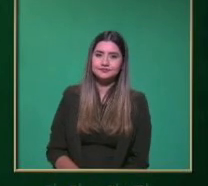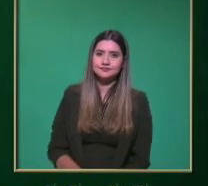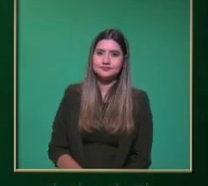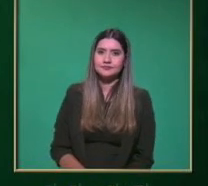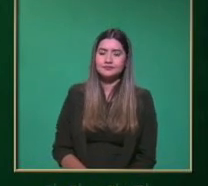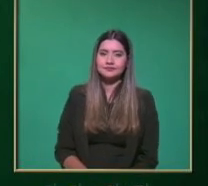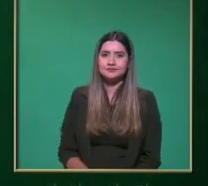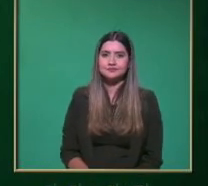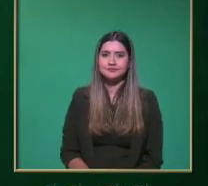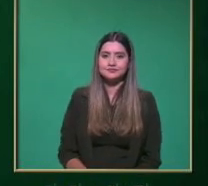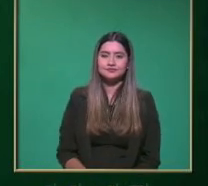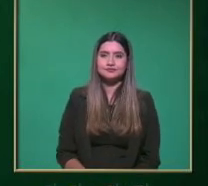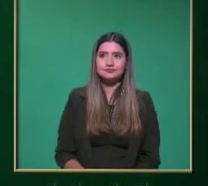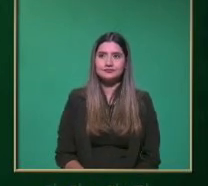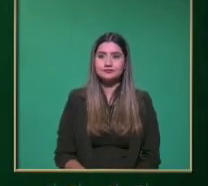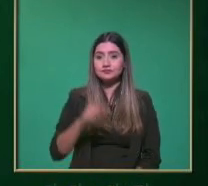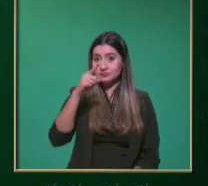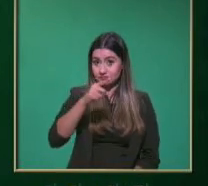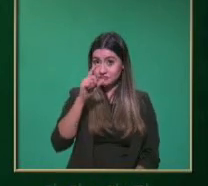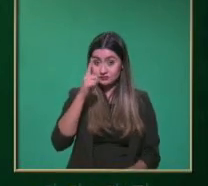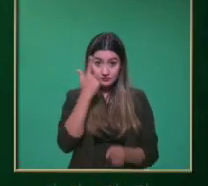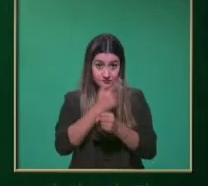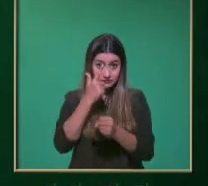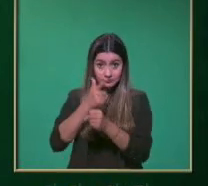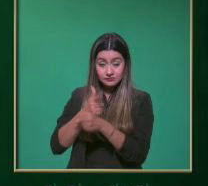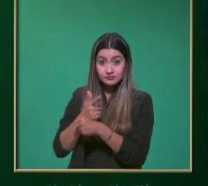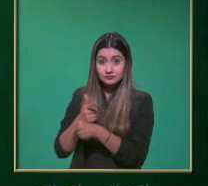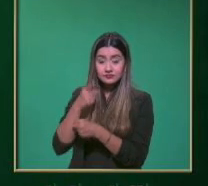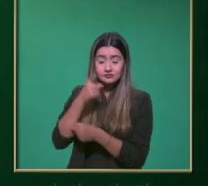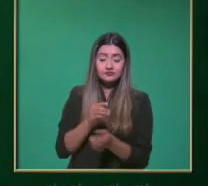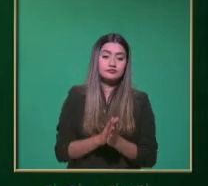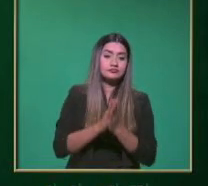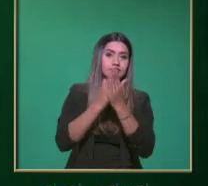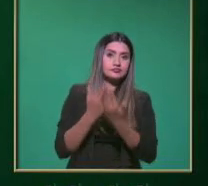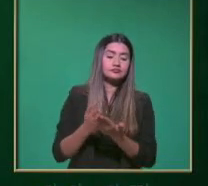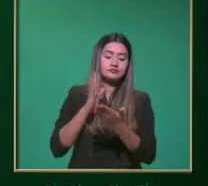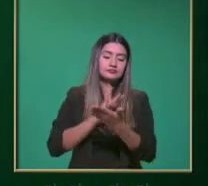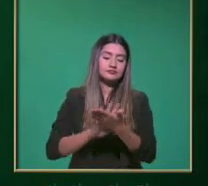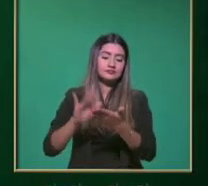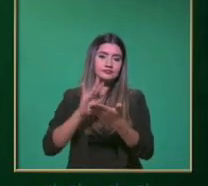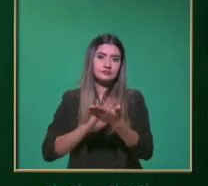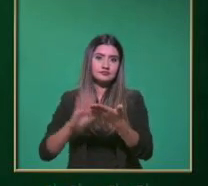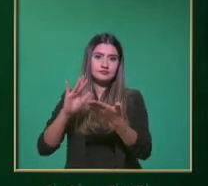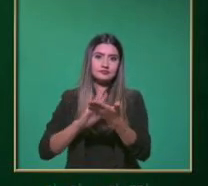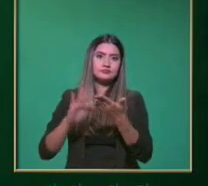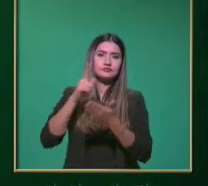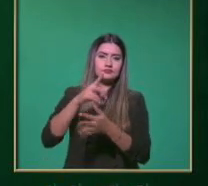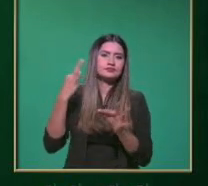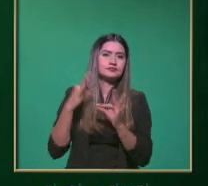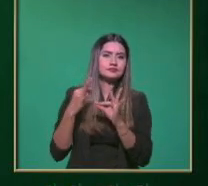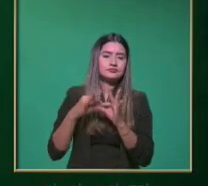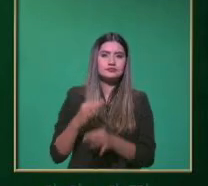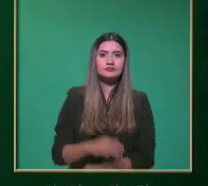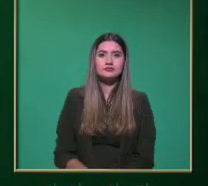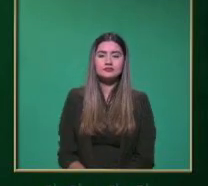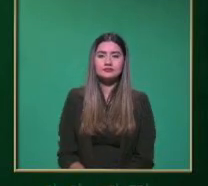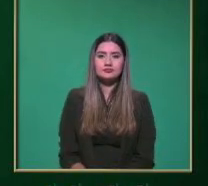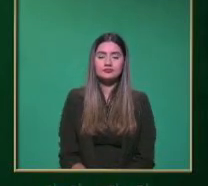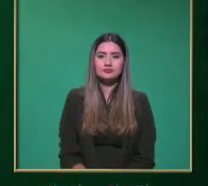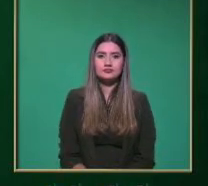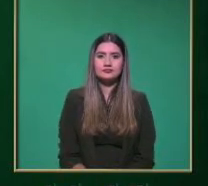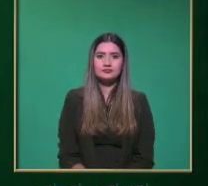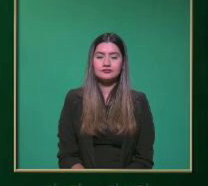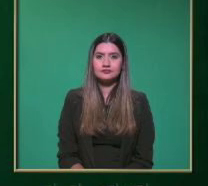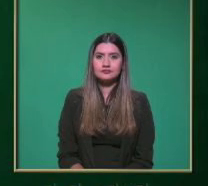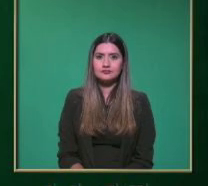de texto. ¿Ustedes los reconocen, niños? En su libro de lecturas, si ahorita lo tienen a la mano, si no, no se preocupen, más tarde lo buscan, pero si